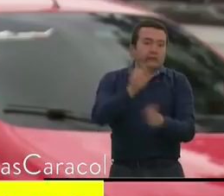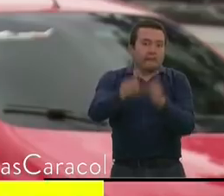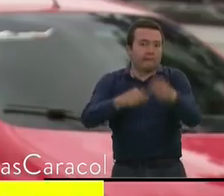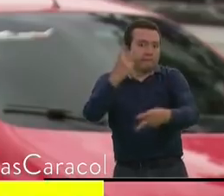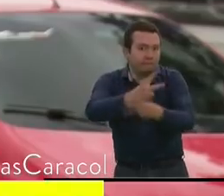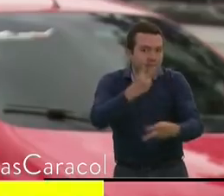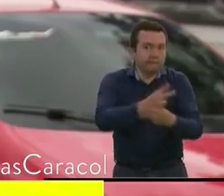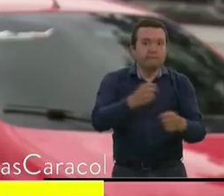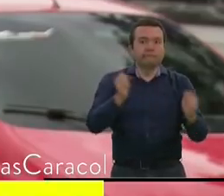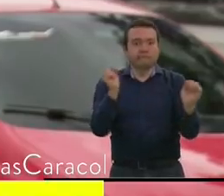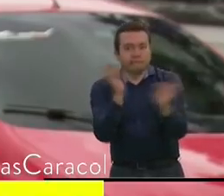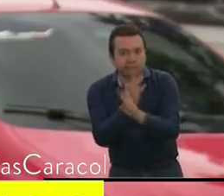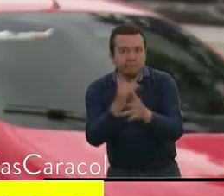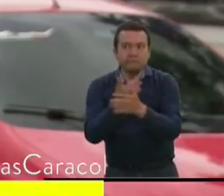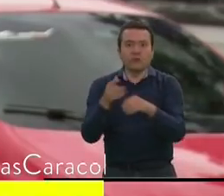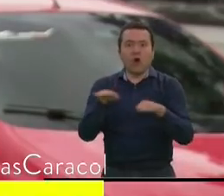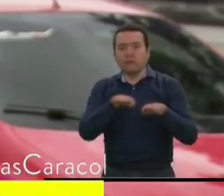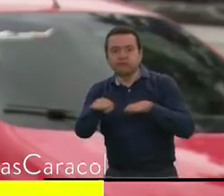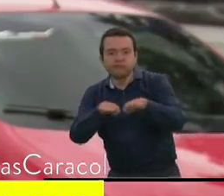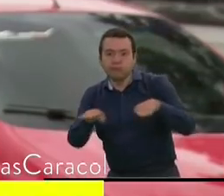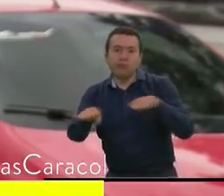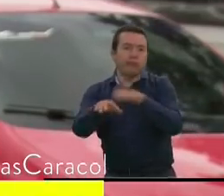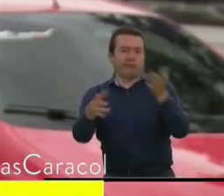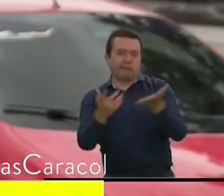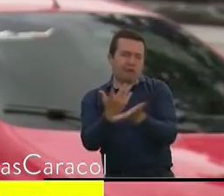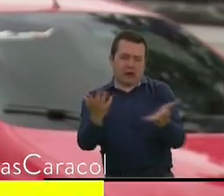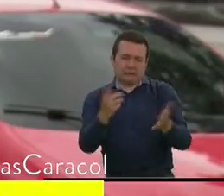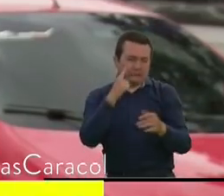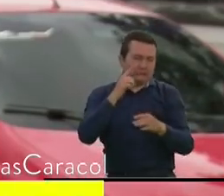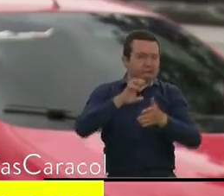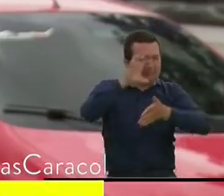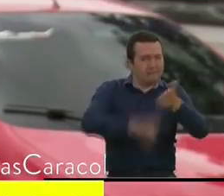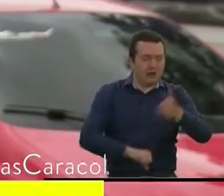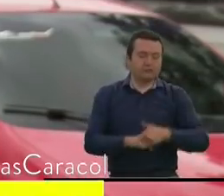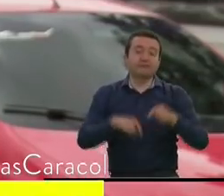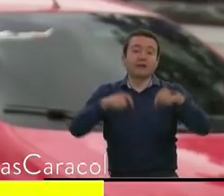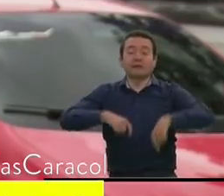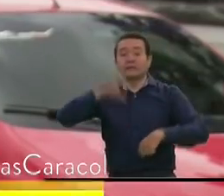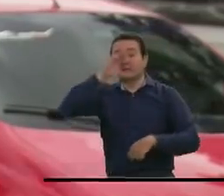conductores o actores viales para evitar este tipo de acciones. Desde Chapinero, Freddy Guerra, Noticias Caracol.